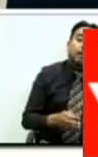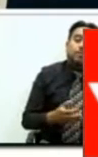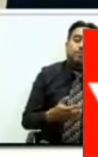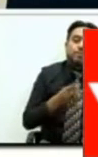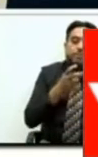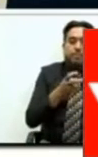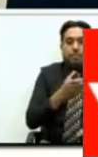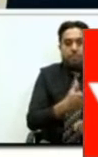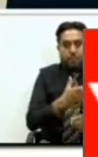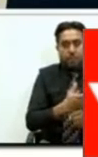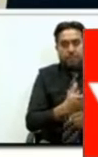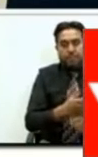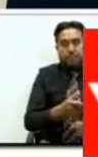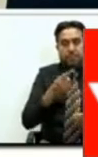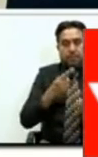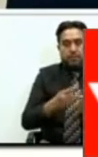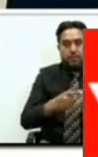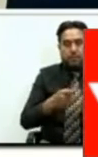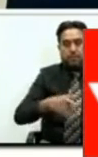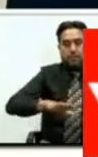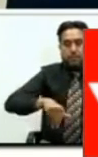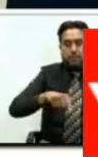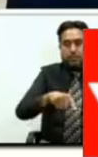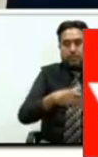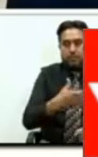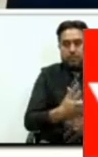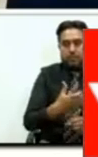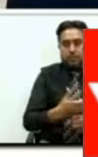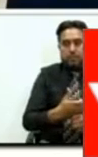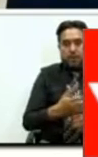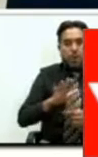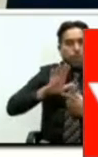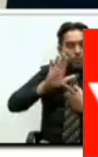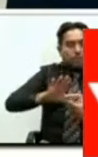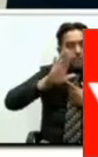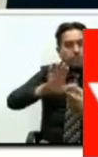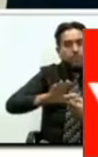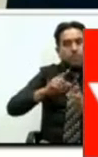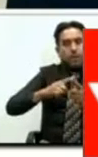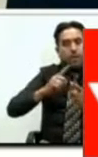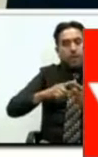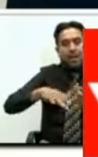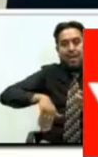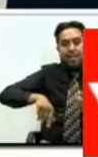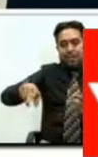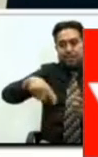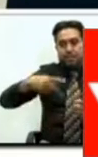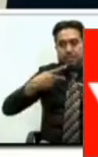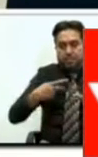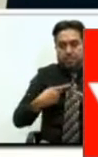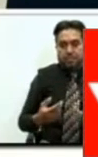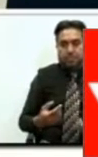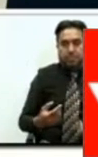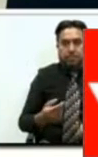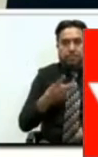en esta ocasión dados los argumentos que se dieron en las exposiciones de mis compañeros que me antecedió en el uso de la voz